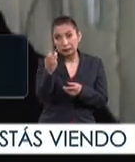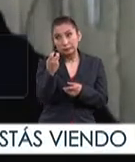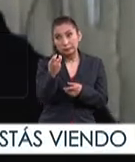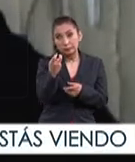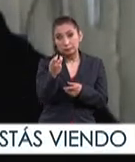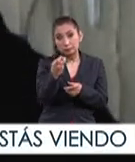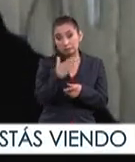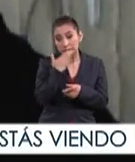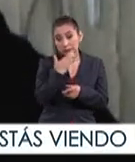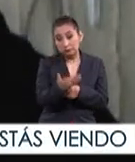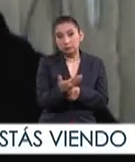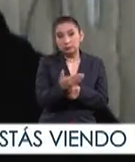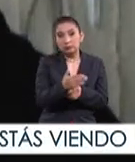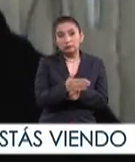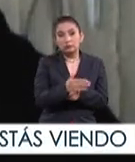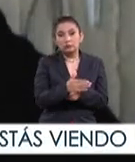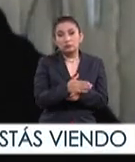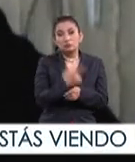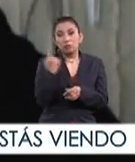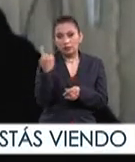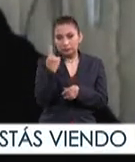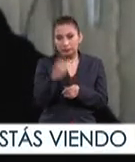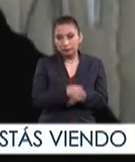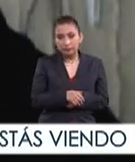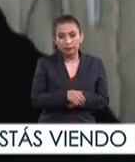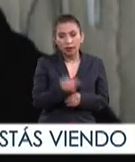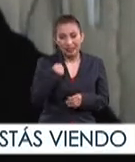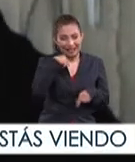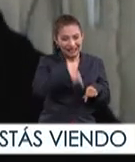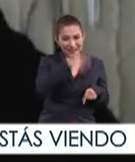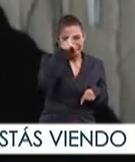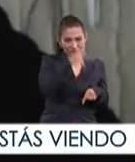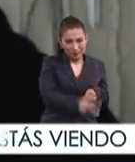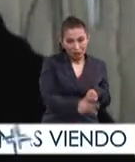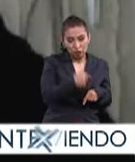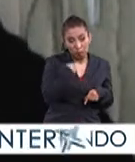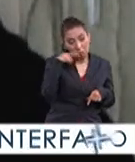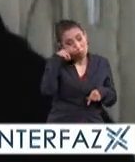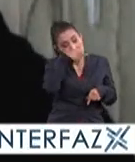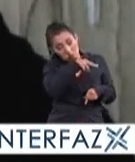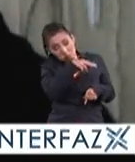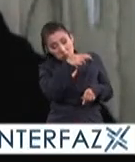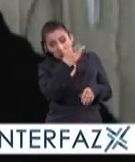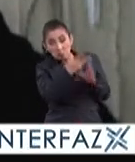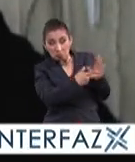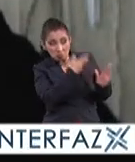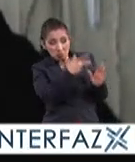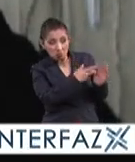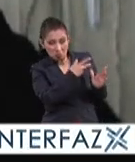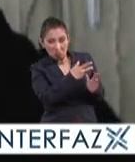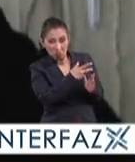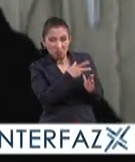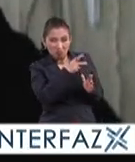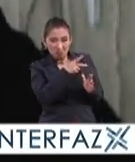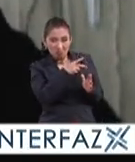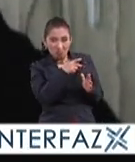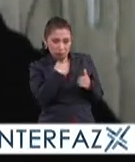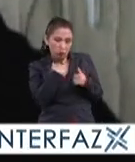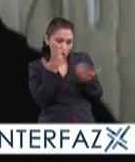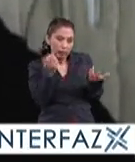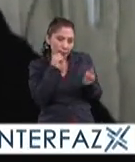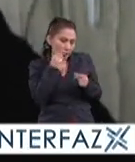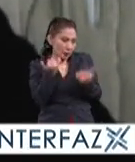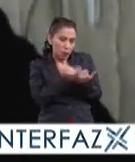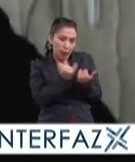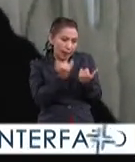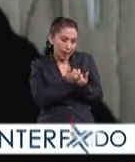muy, muy bueno, porque cuando aquí en México lo que yo he visto es que muchos, y yo dentro